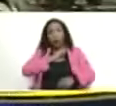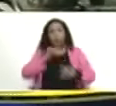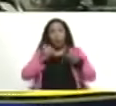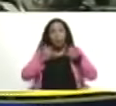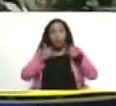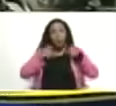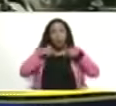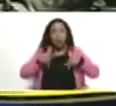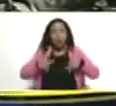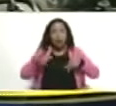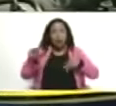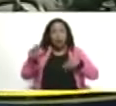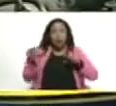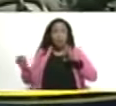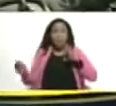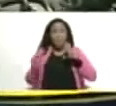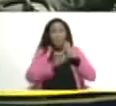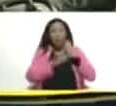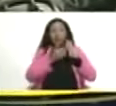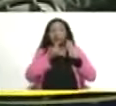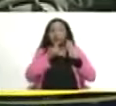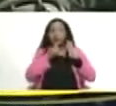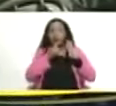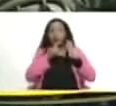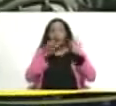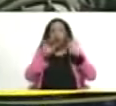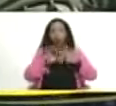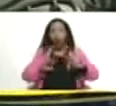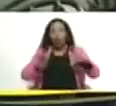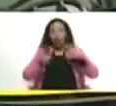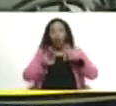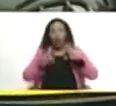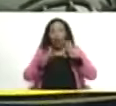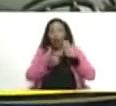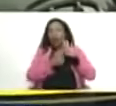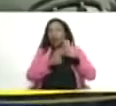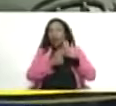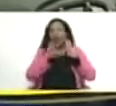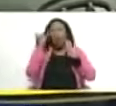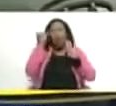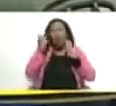Esta doctrina no es impuesta por nadie, ¿oyó? Esta doctrina